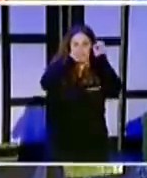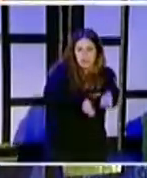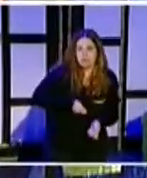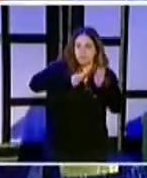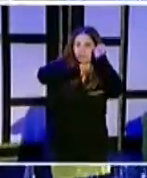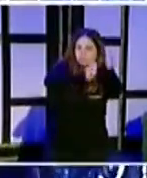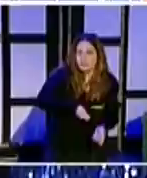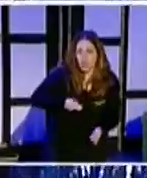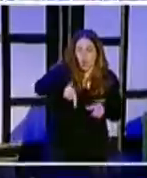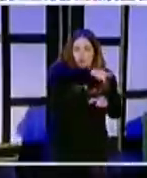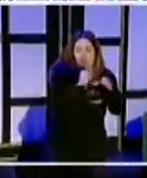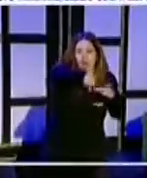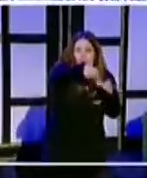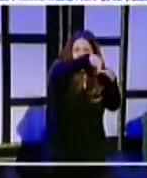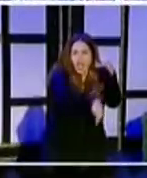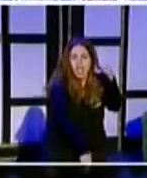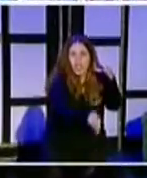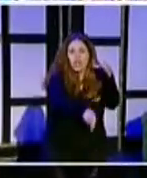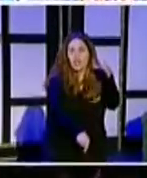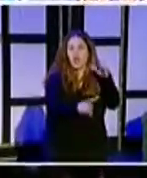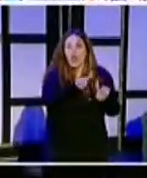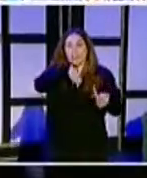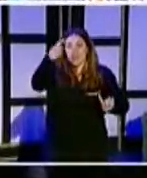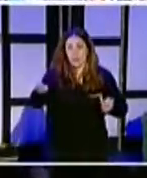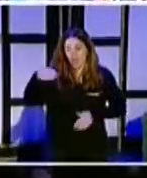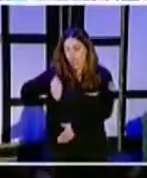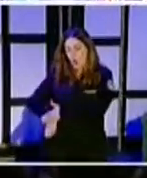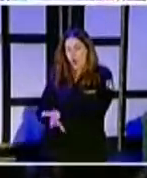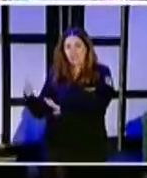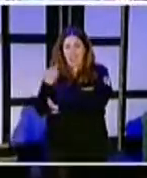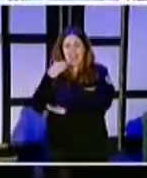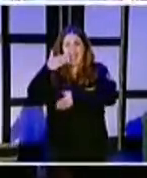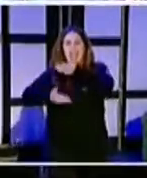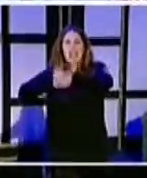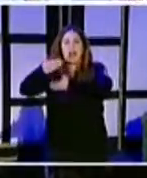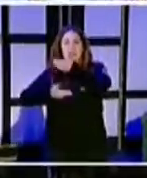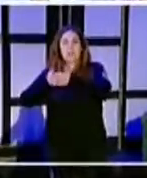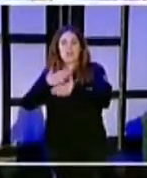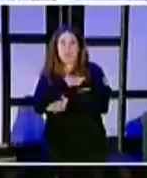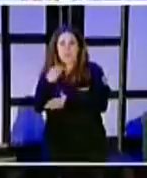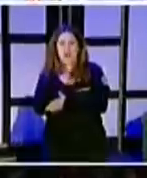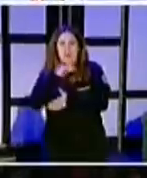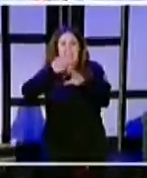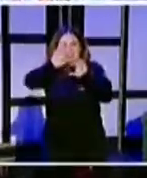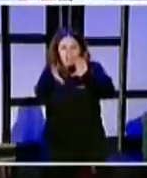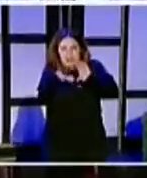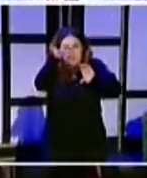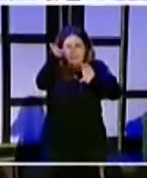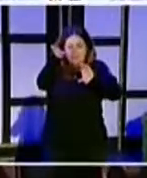un agujero para allá, por supuesto en el bolsillo, el rollo de